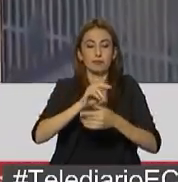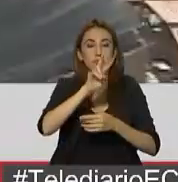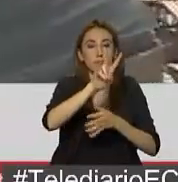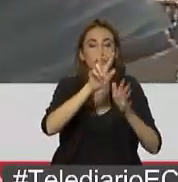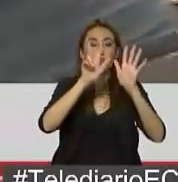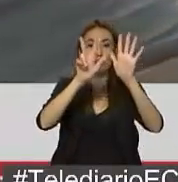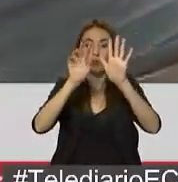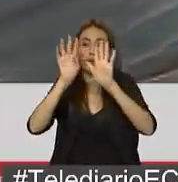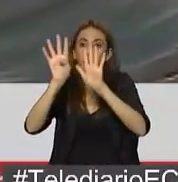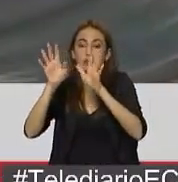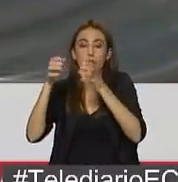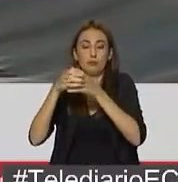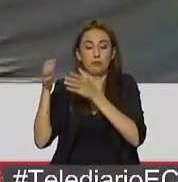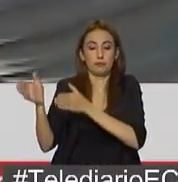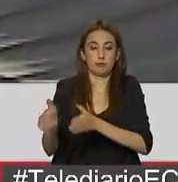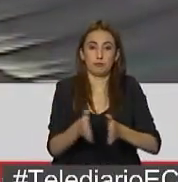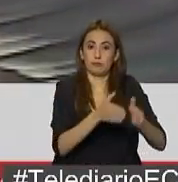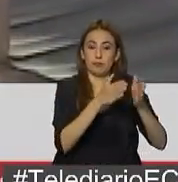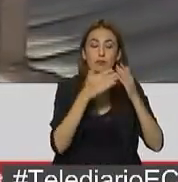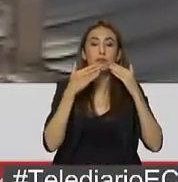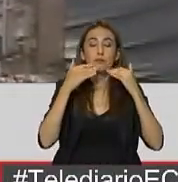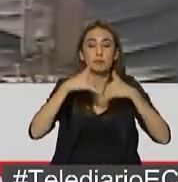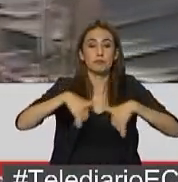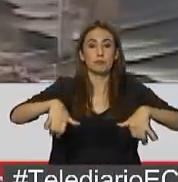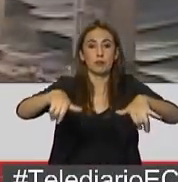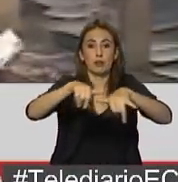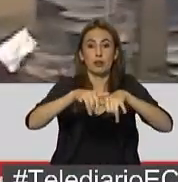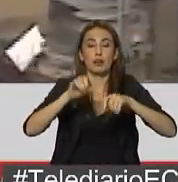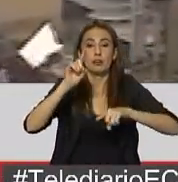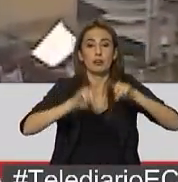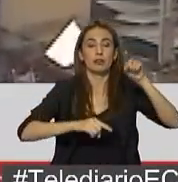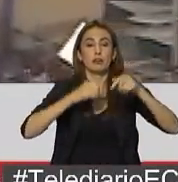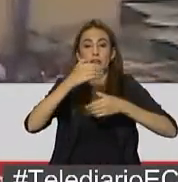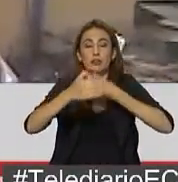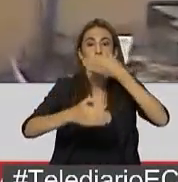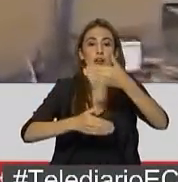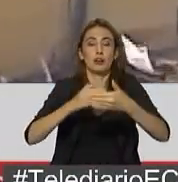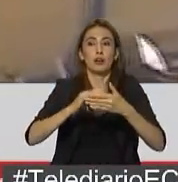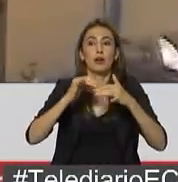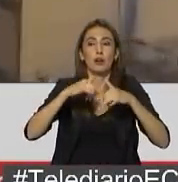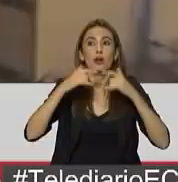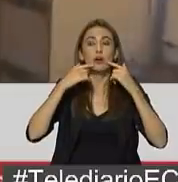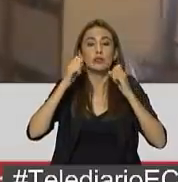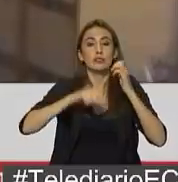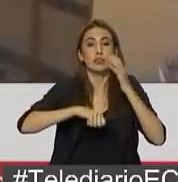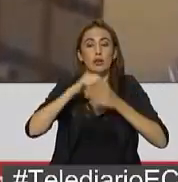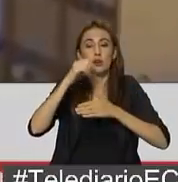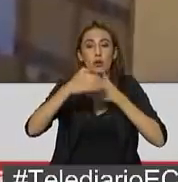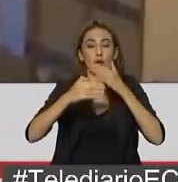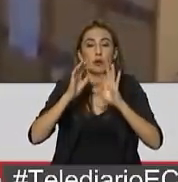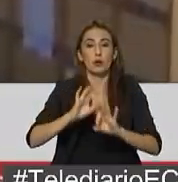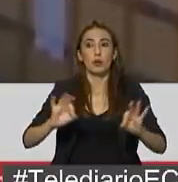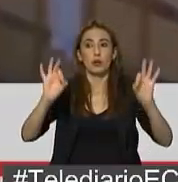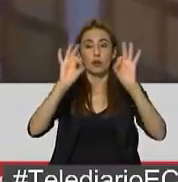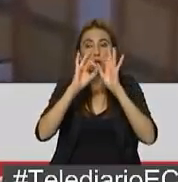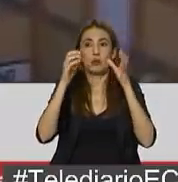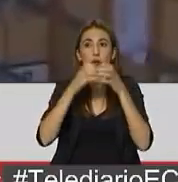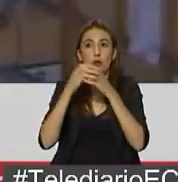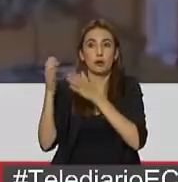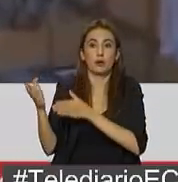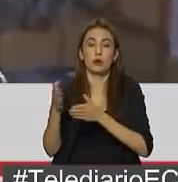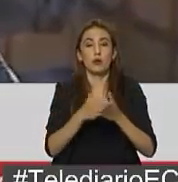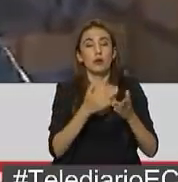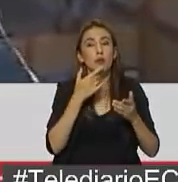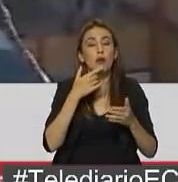recuperaron la libertad mediante el mecanismo de conversión de penas por el delito de omisión a las asistencia familiar, luego de haber pagado su deuda